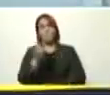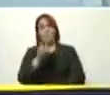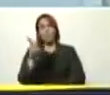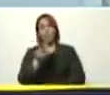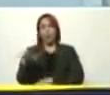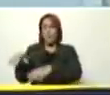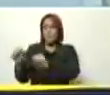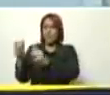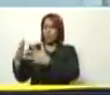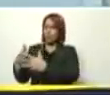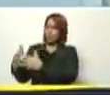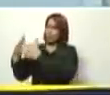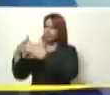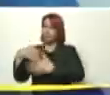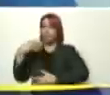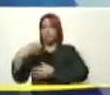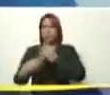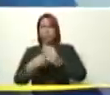Imperio Norteamericano le aplicó